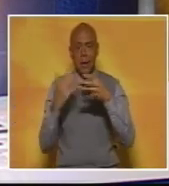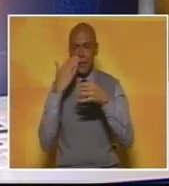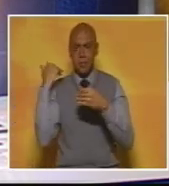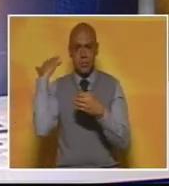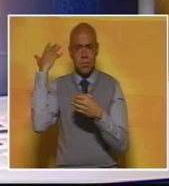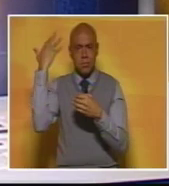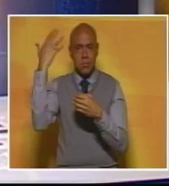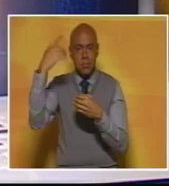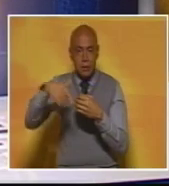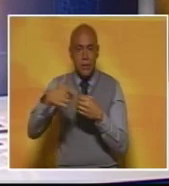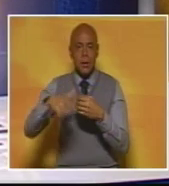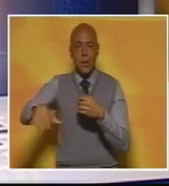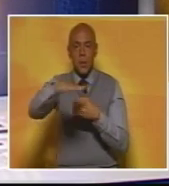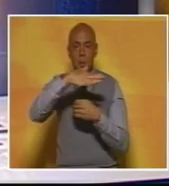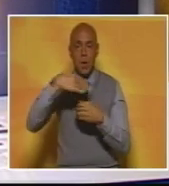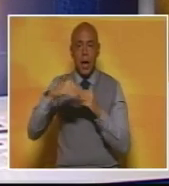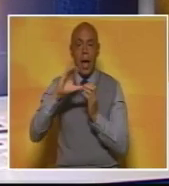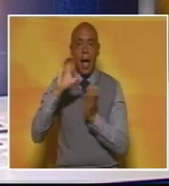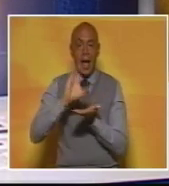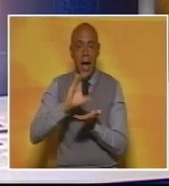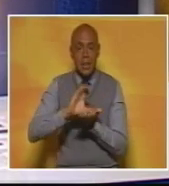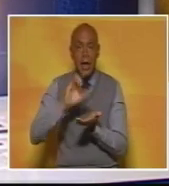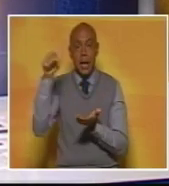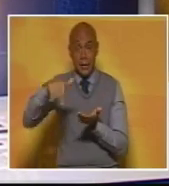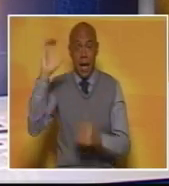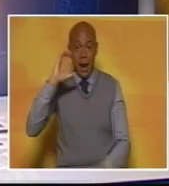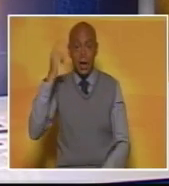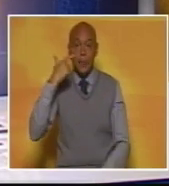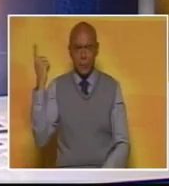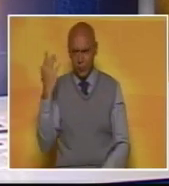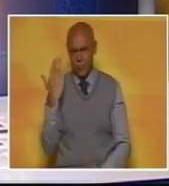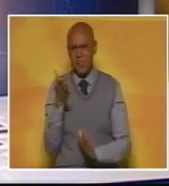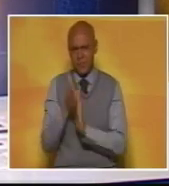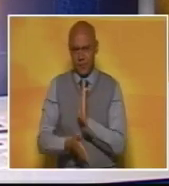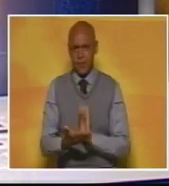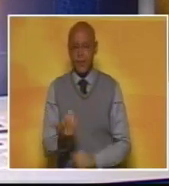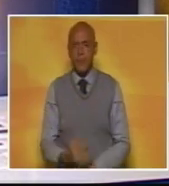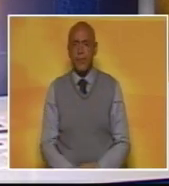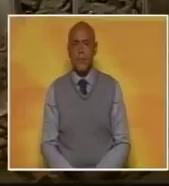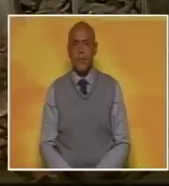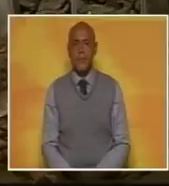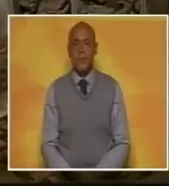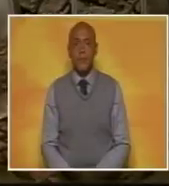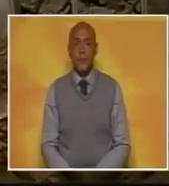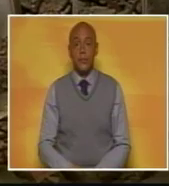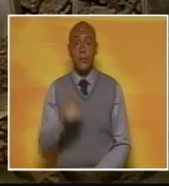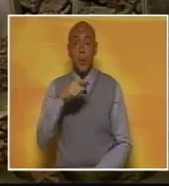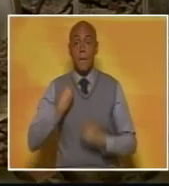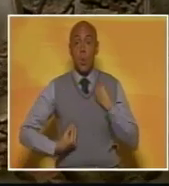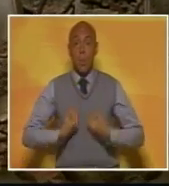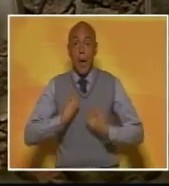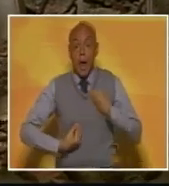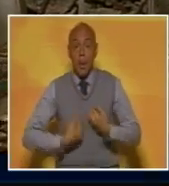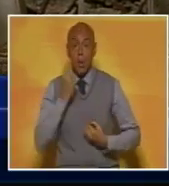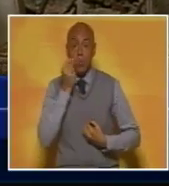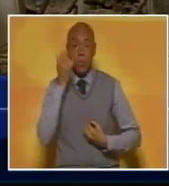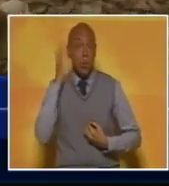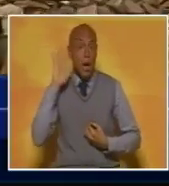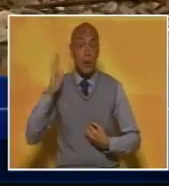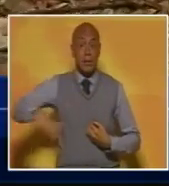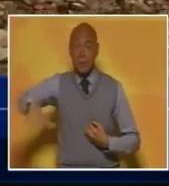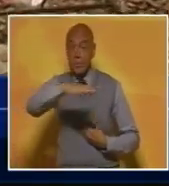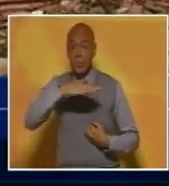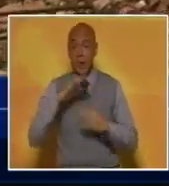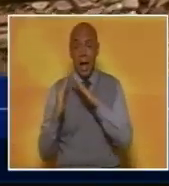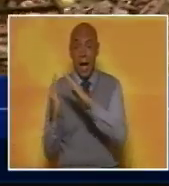Línea de las Flores de Catia, aquí en Caracas. Rafael Aníbal Camacho nos tiene el informe. Preocupación es lo que existe en los